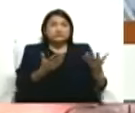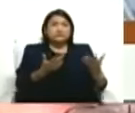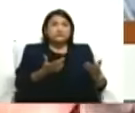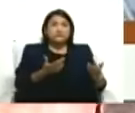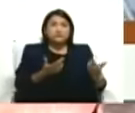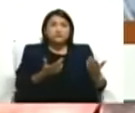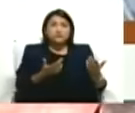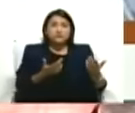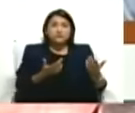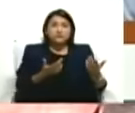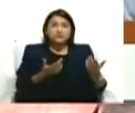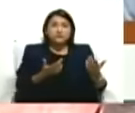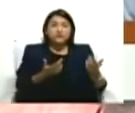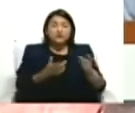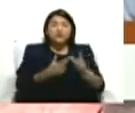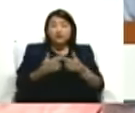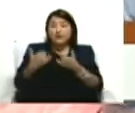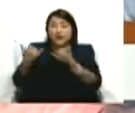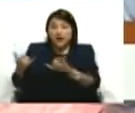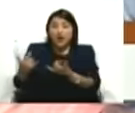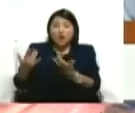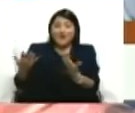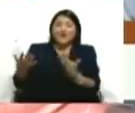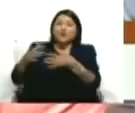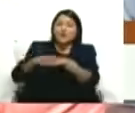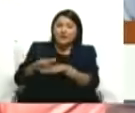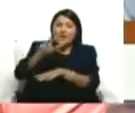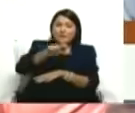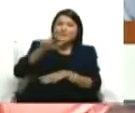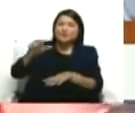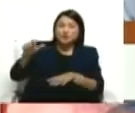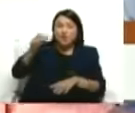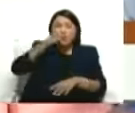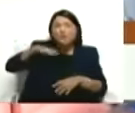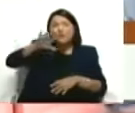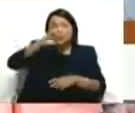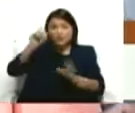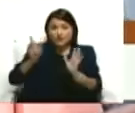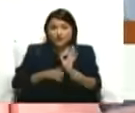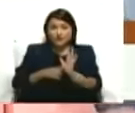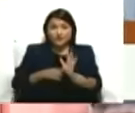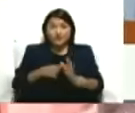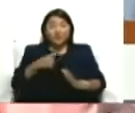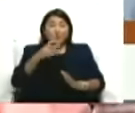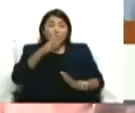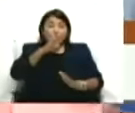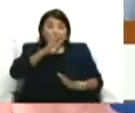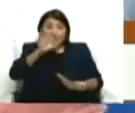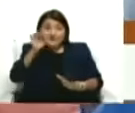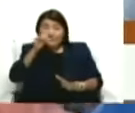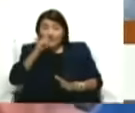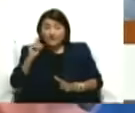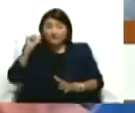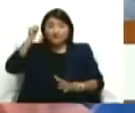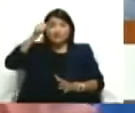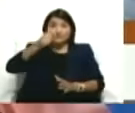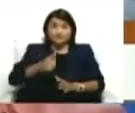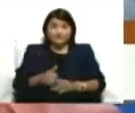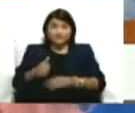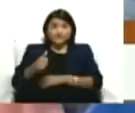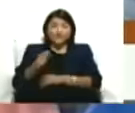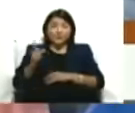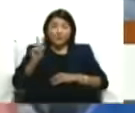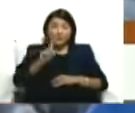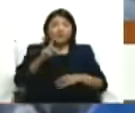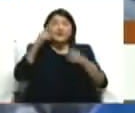incluir a los excluidos del puntofijismo. Luego de 4 décadas llegó Chávez y